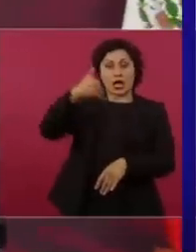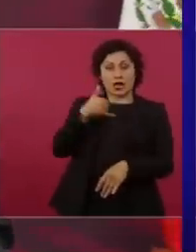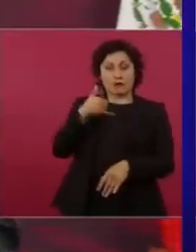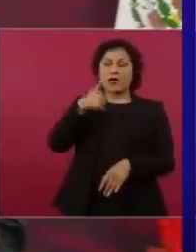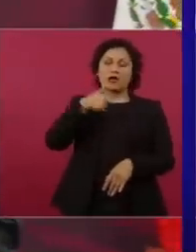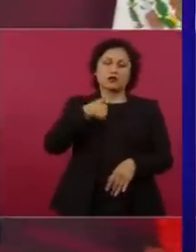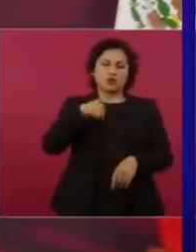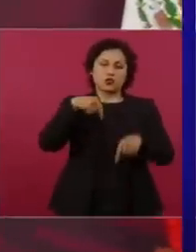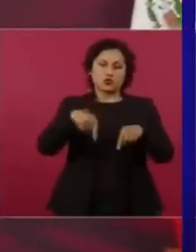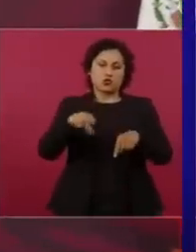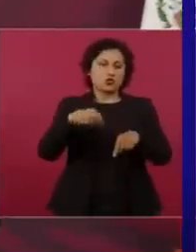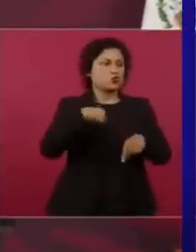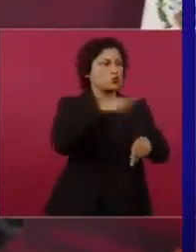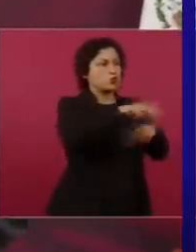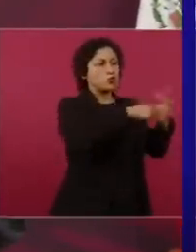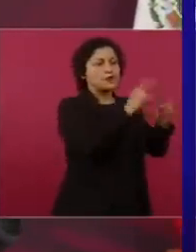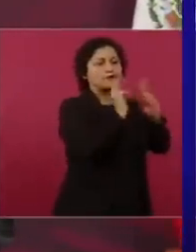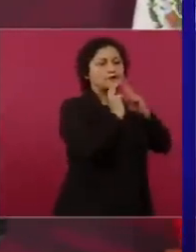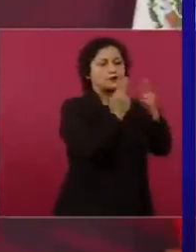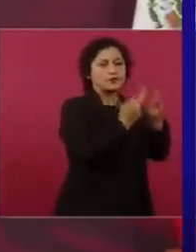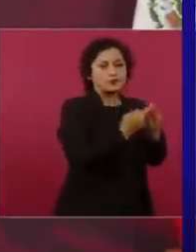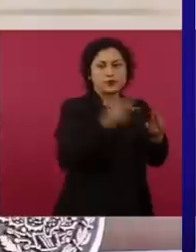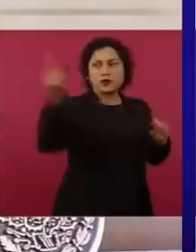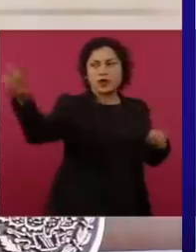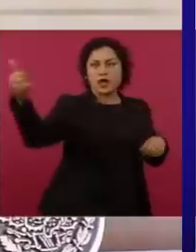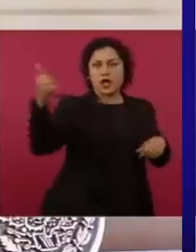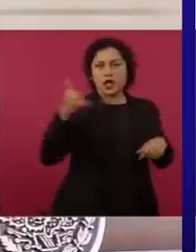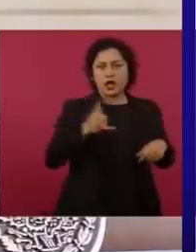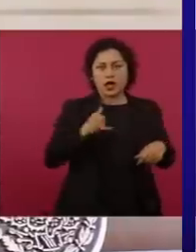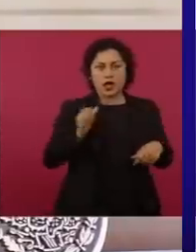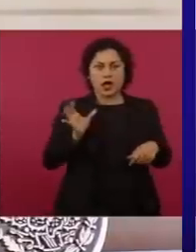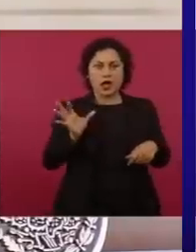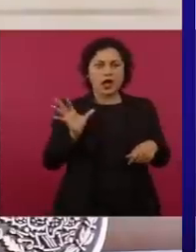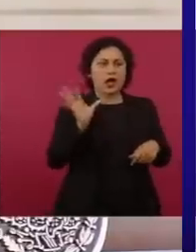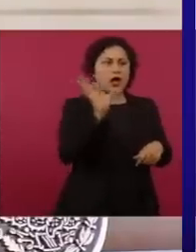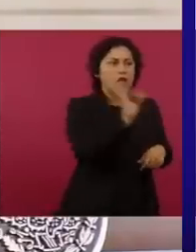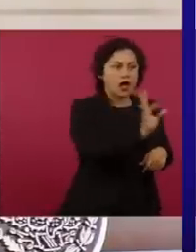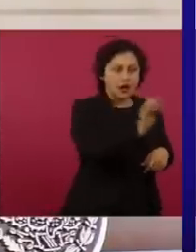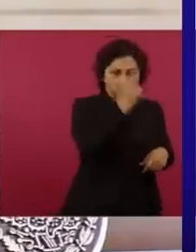informen de que lo van a destituir y que quiere asilo.